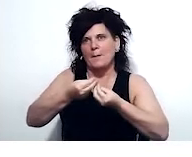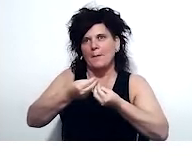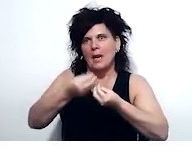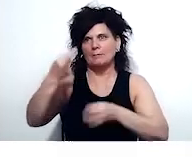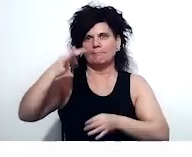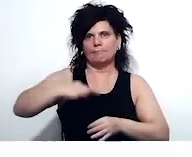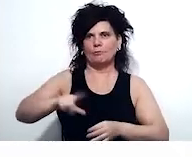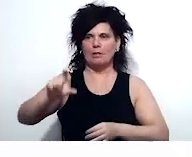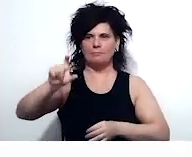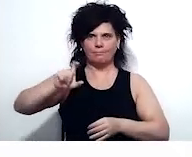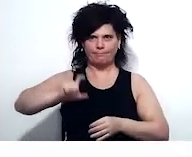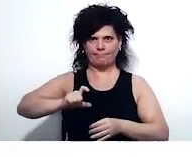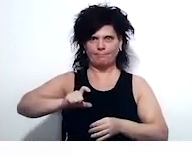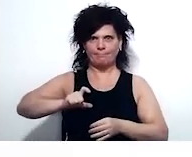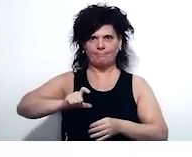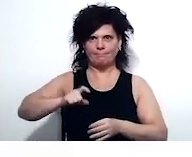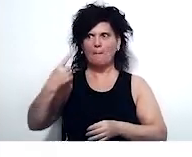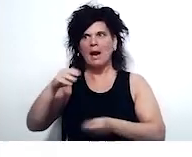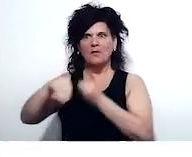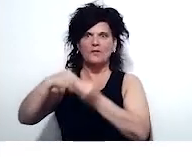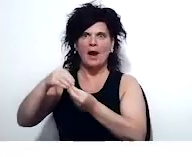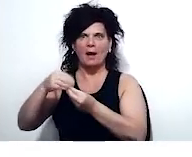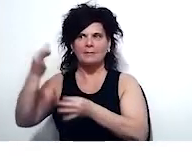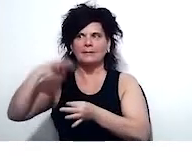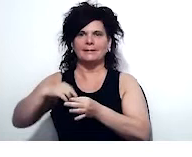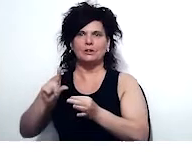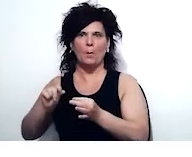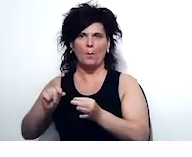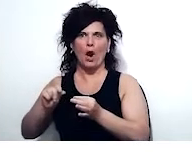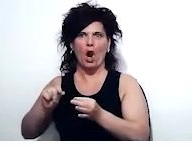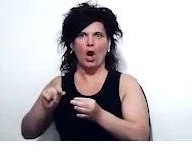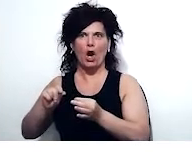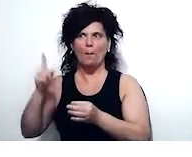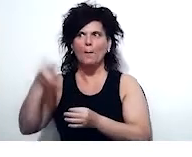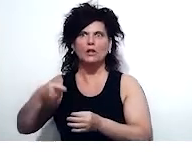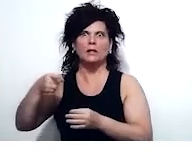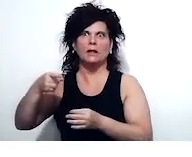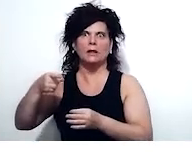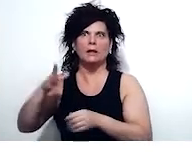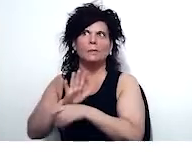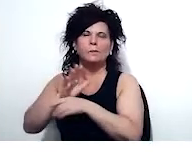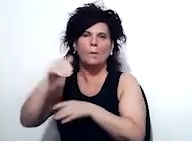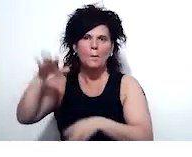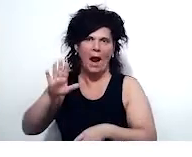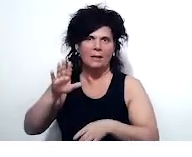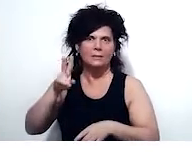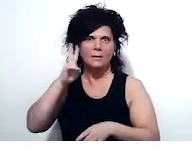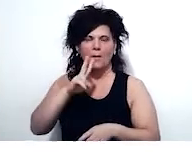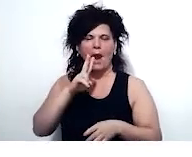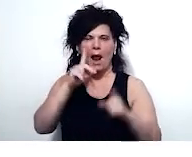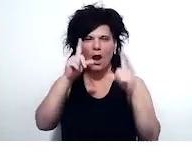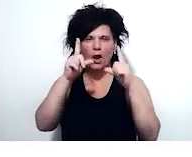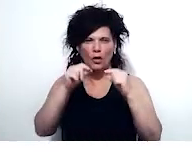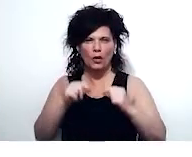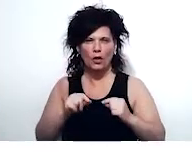de más altos ingresos y es mucho mayor en las familias de menos ingresos. Fíjense estos datos que nos da la Comisión Económica para